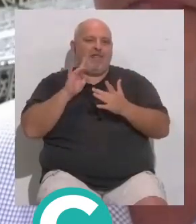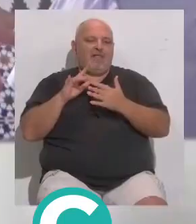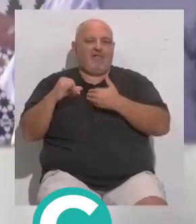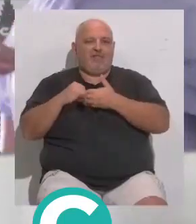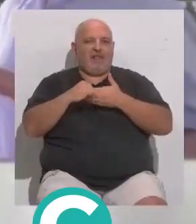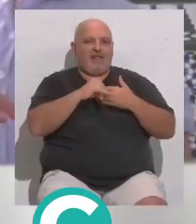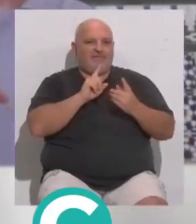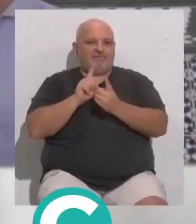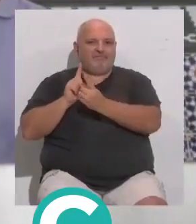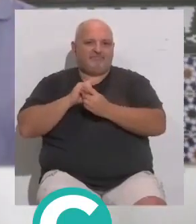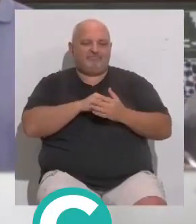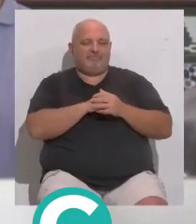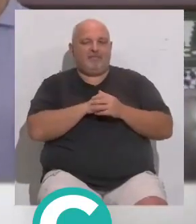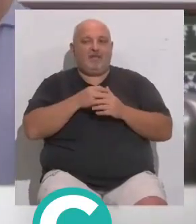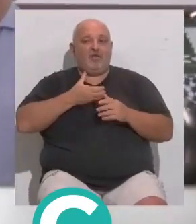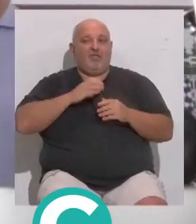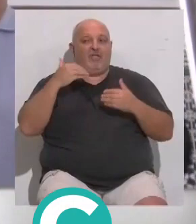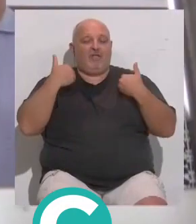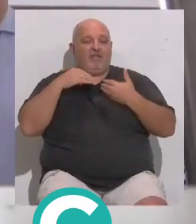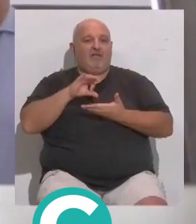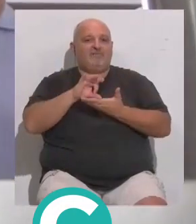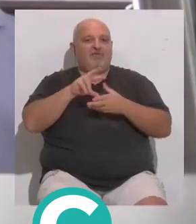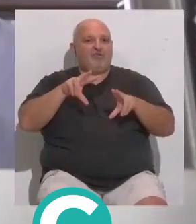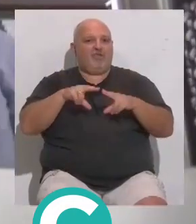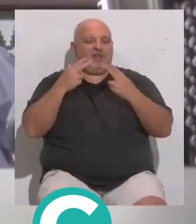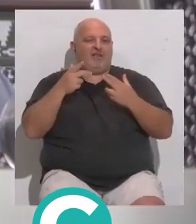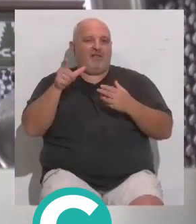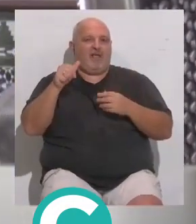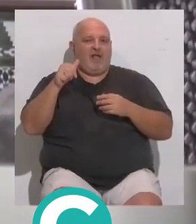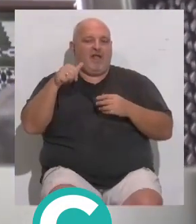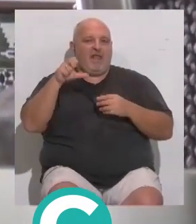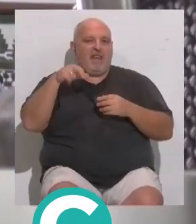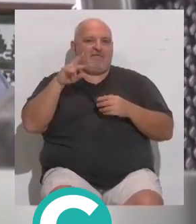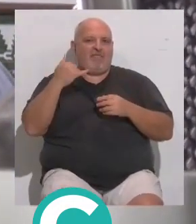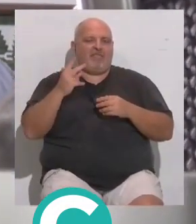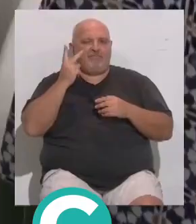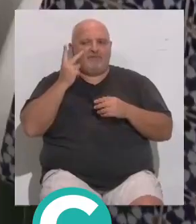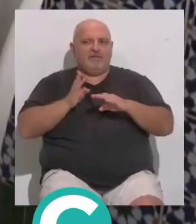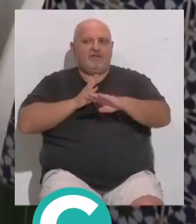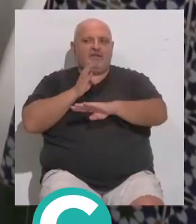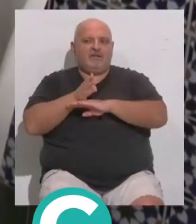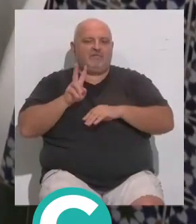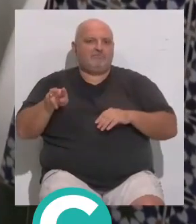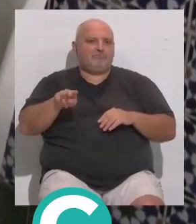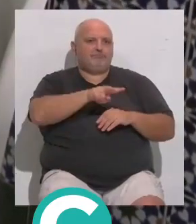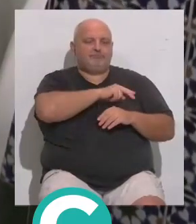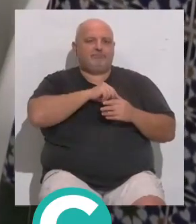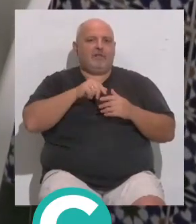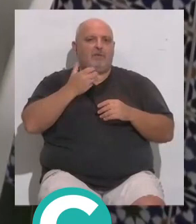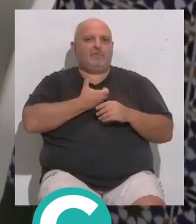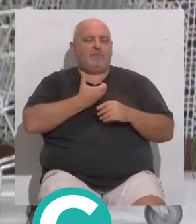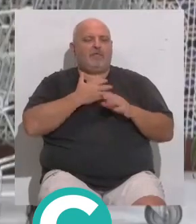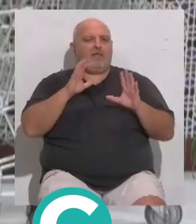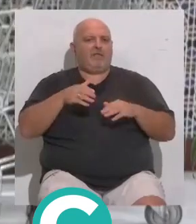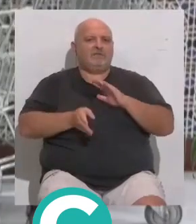cercanía hace mucho. Así la concejala de Asuntos Sociales, Elena Fernández, ha visitado las instalaciones. Desde el Ayuntamiento